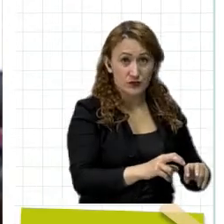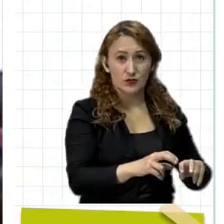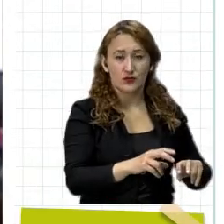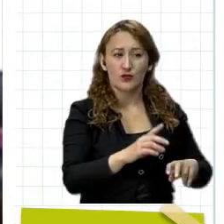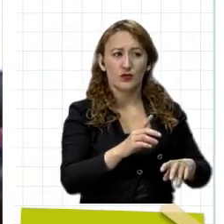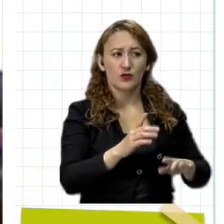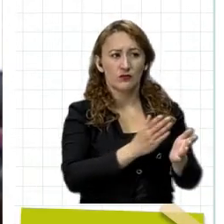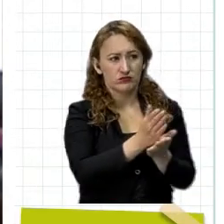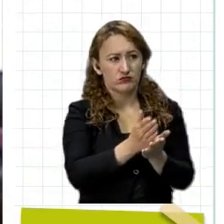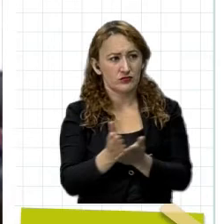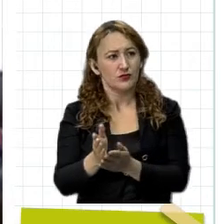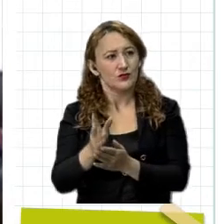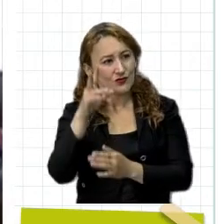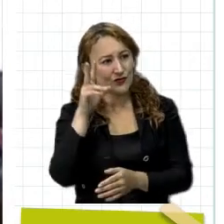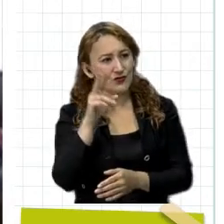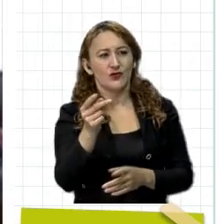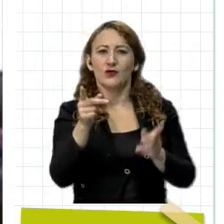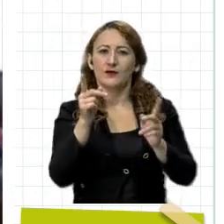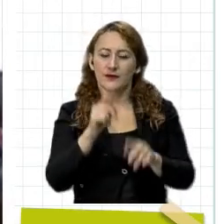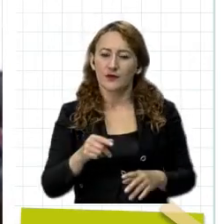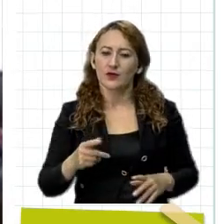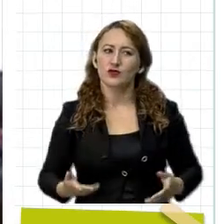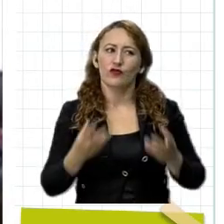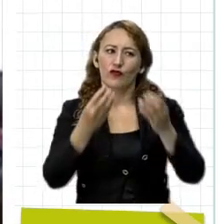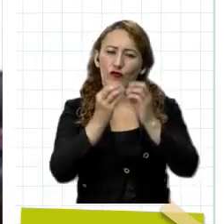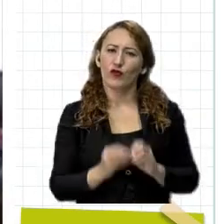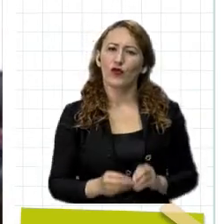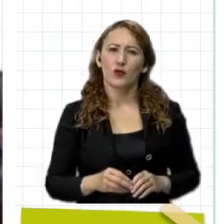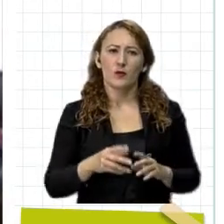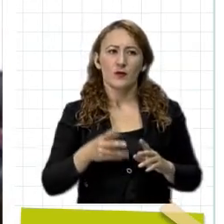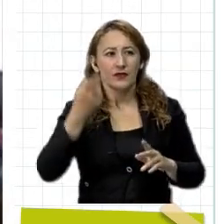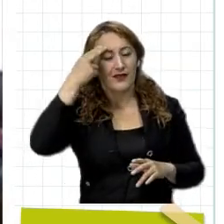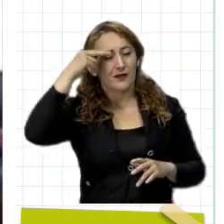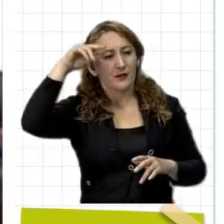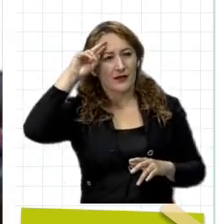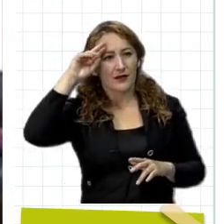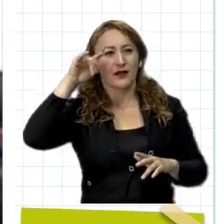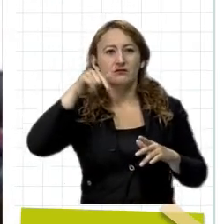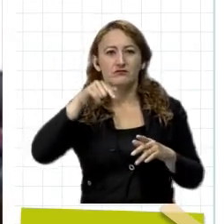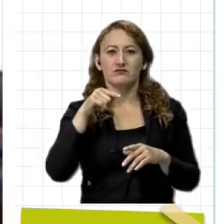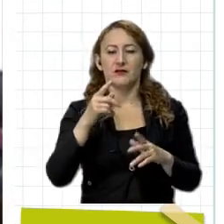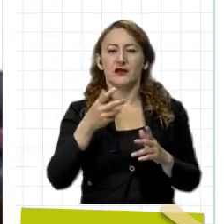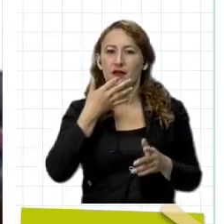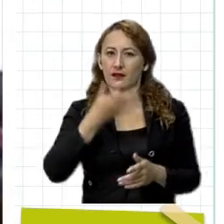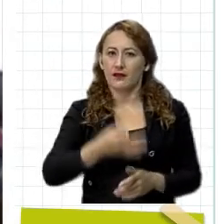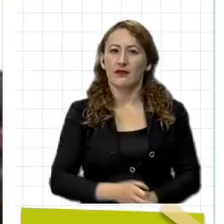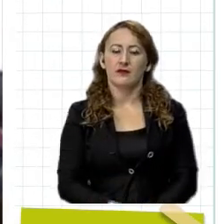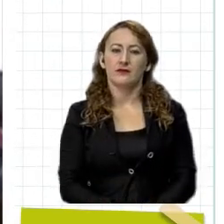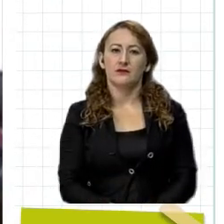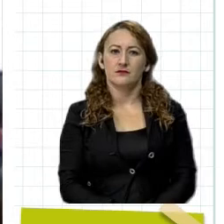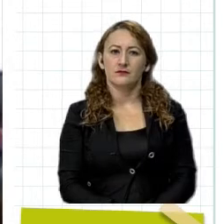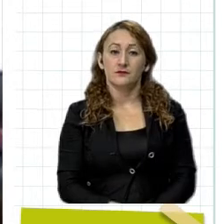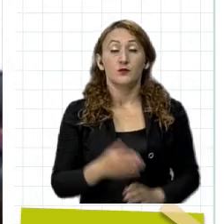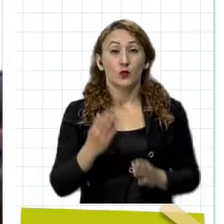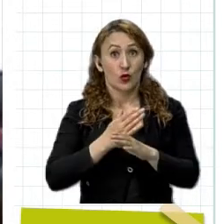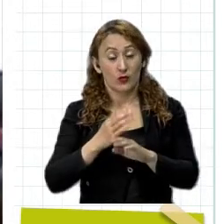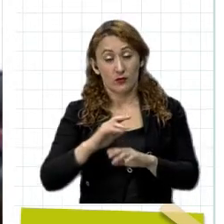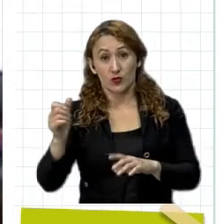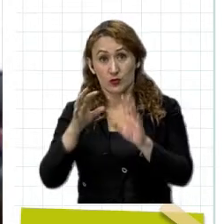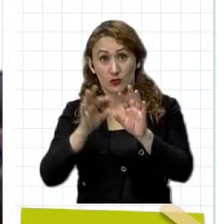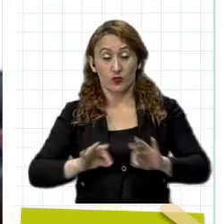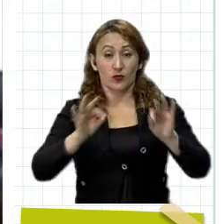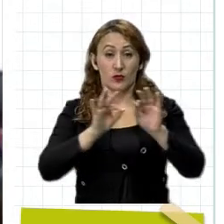también como formas de interpretar e intervenir en la realidad. Otro problema importante en relación